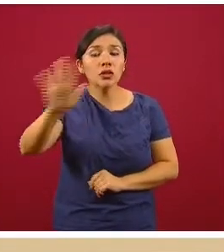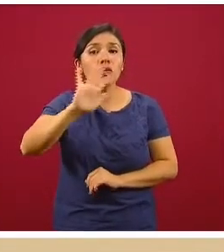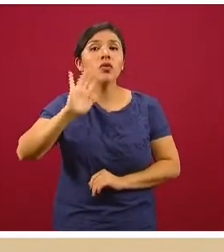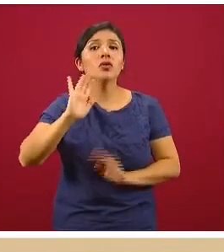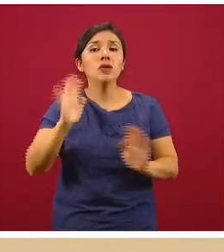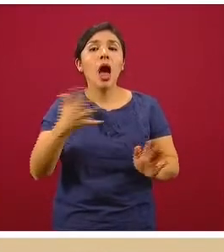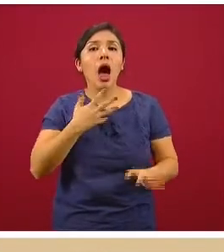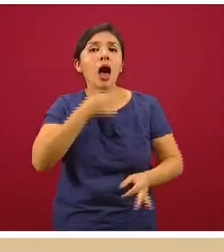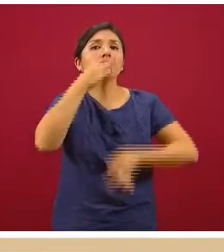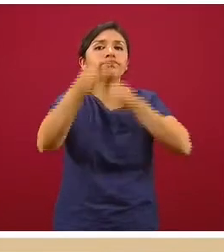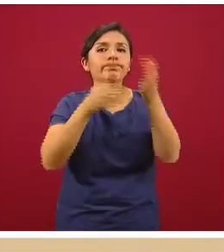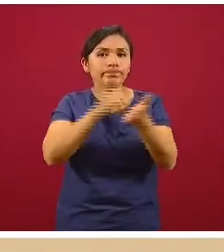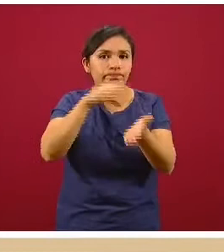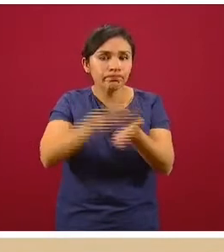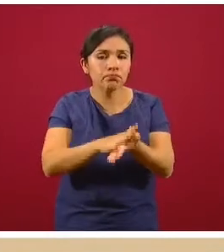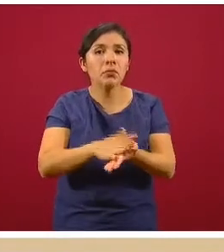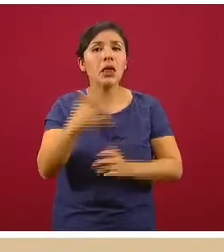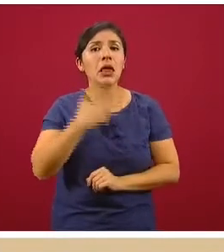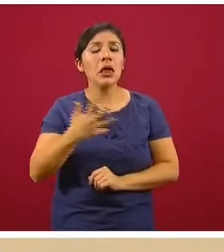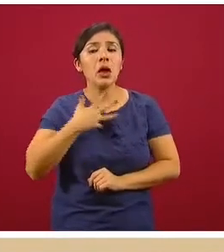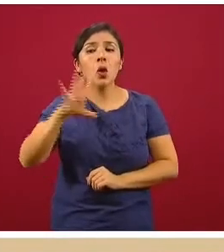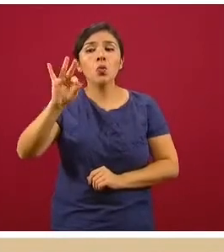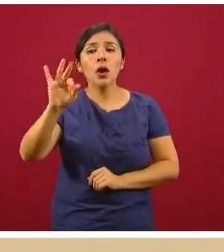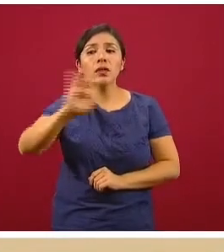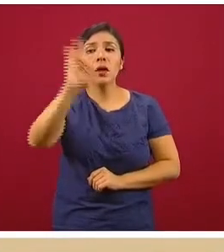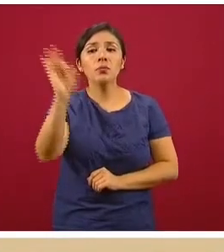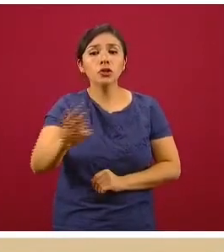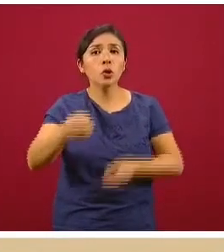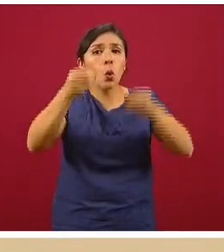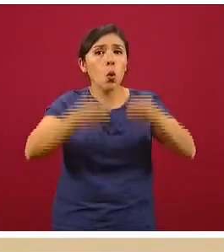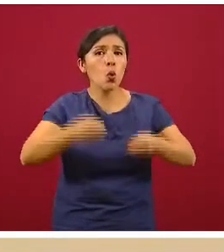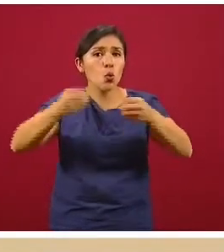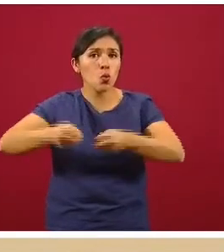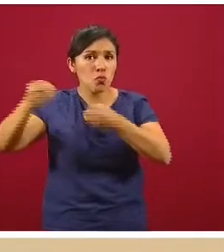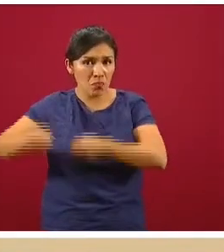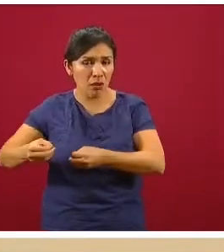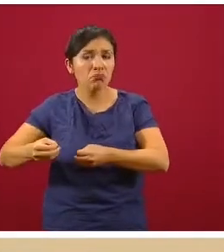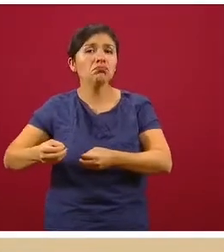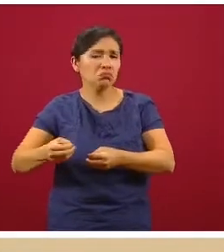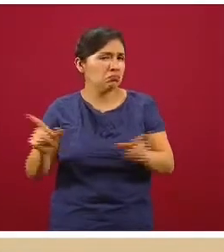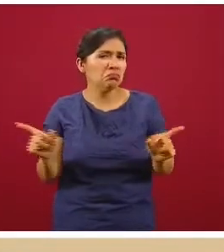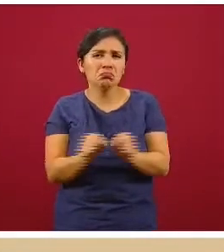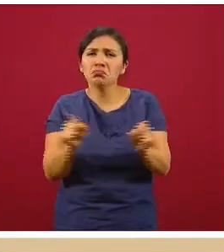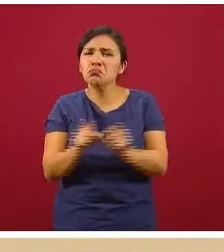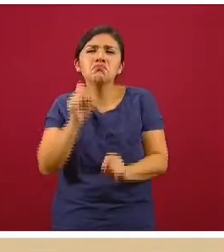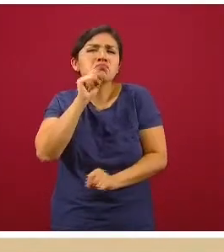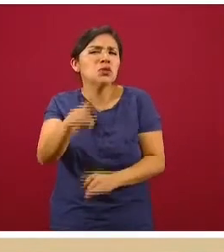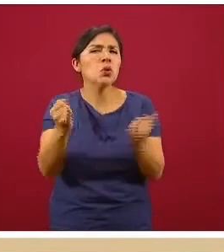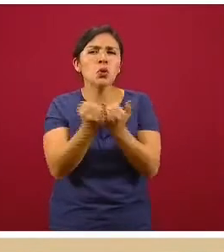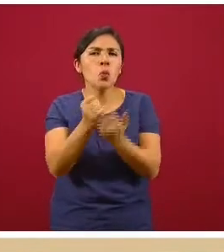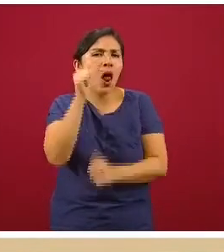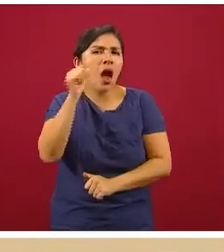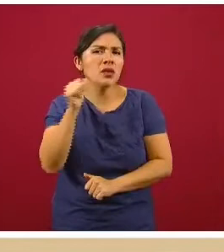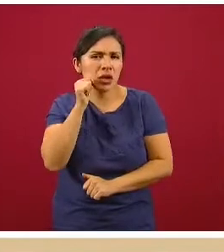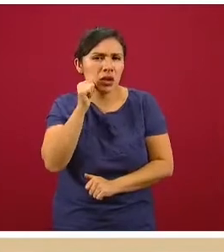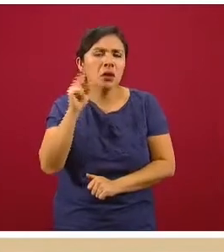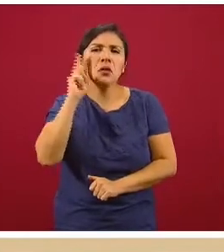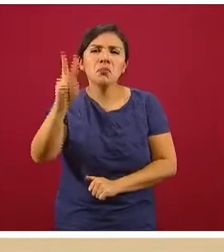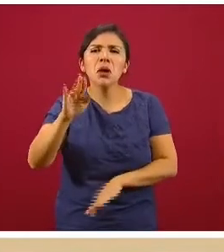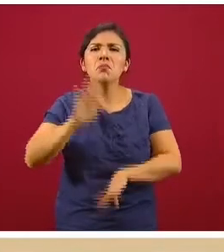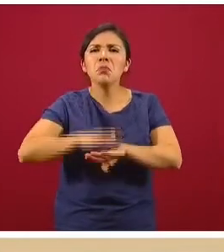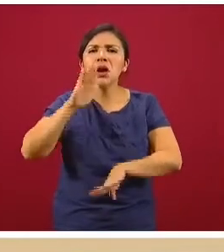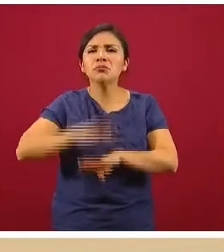han notificado. Tenemos 40% de ocupación, los datos prácticamente no variaron, lo podemos ver en las siguientes